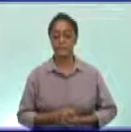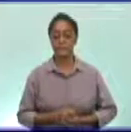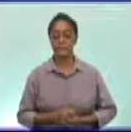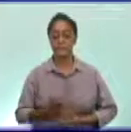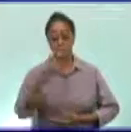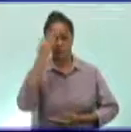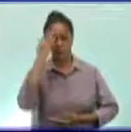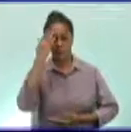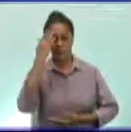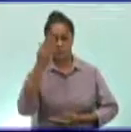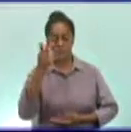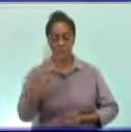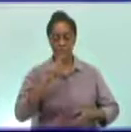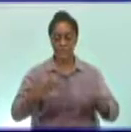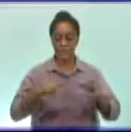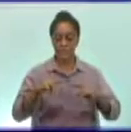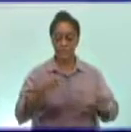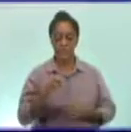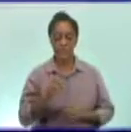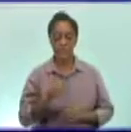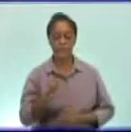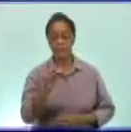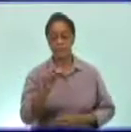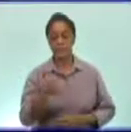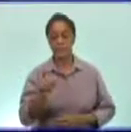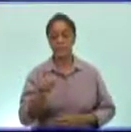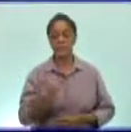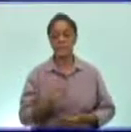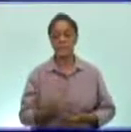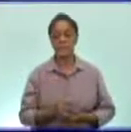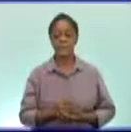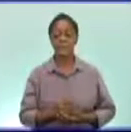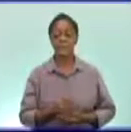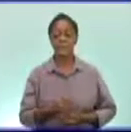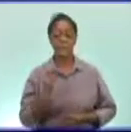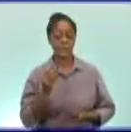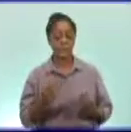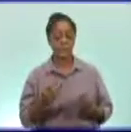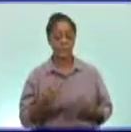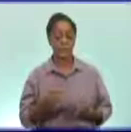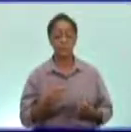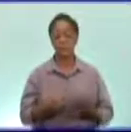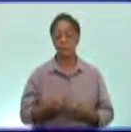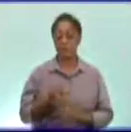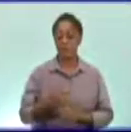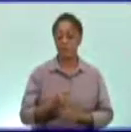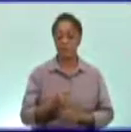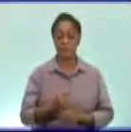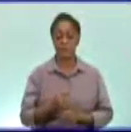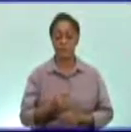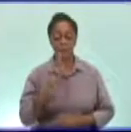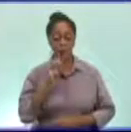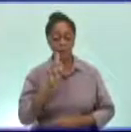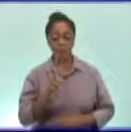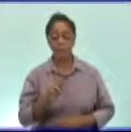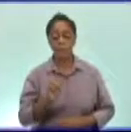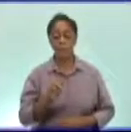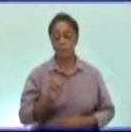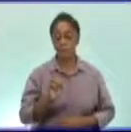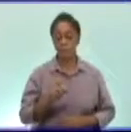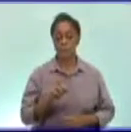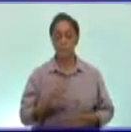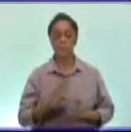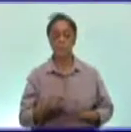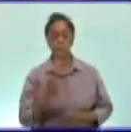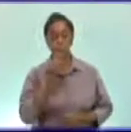Gracias a las ciencias y a las personas que tanto se han empeñado en realizar nuevos descubrimientos, es